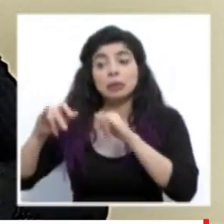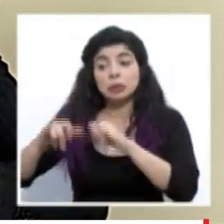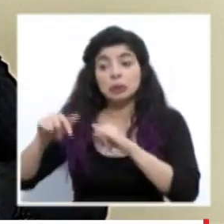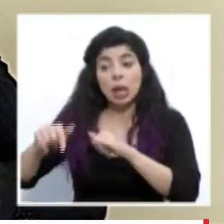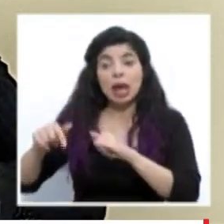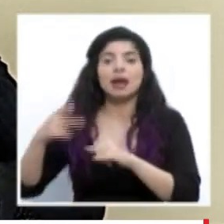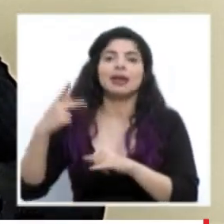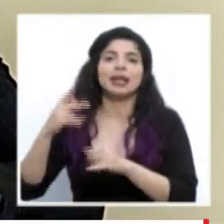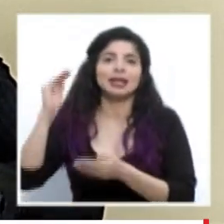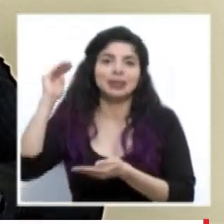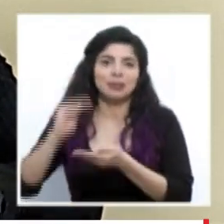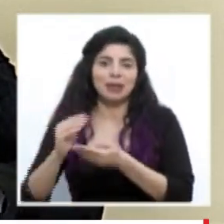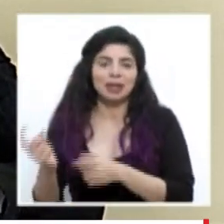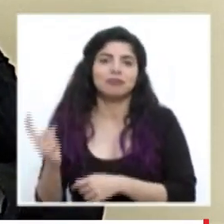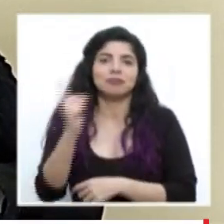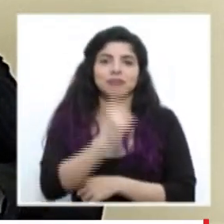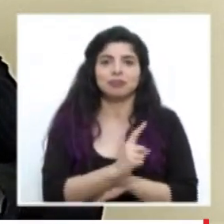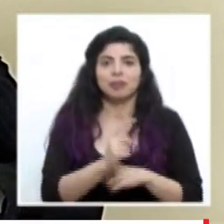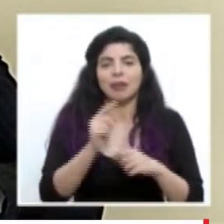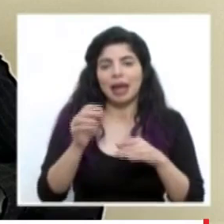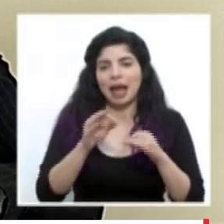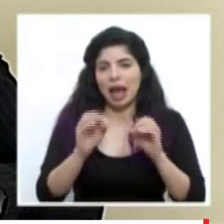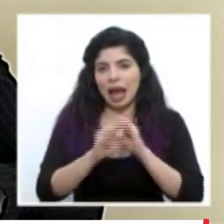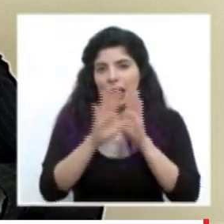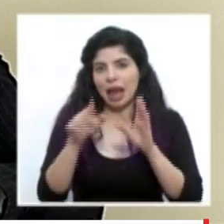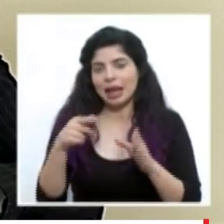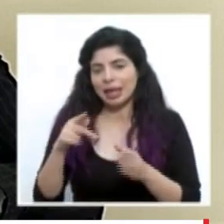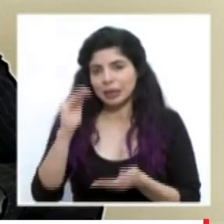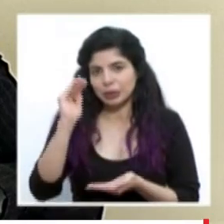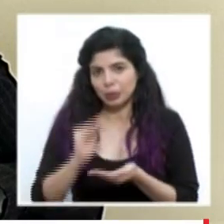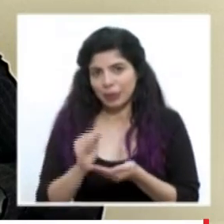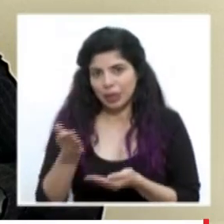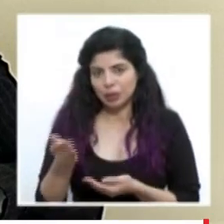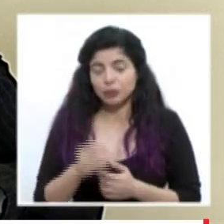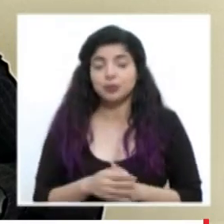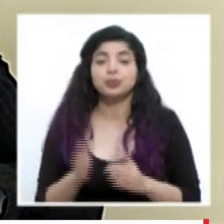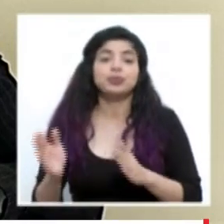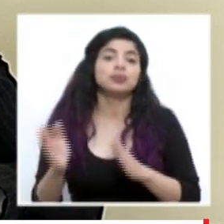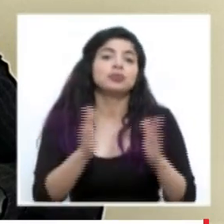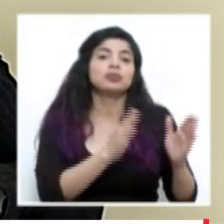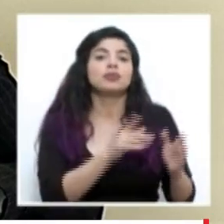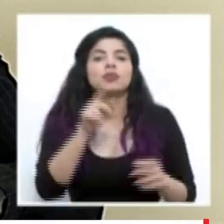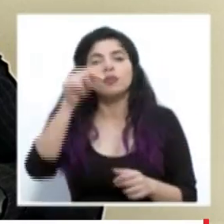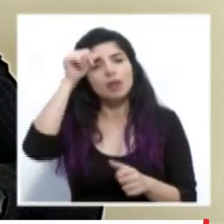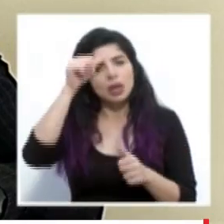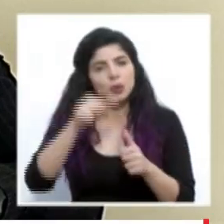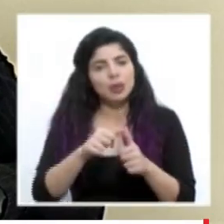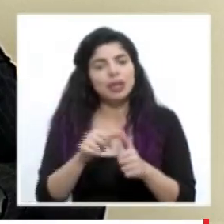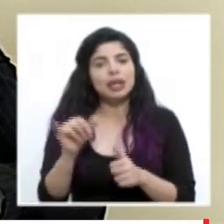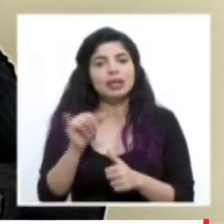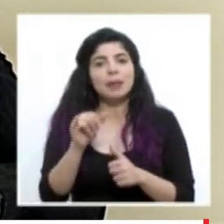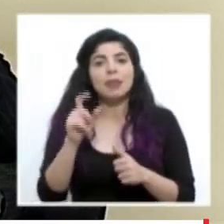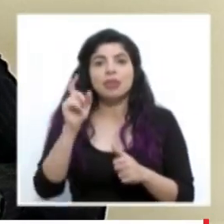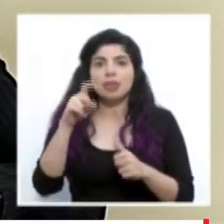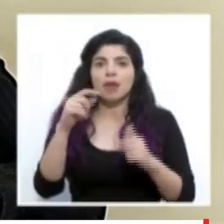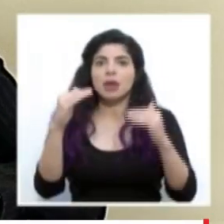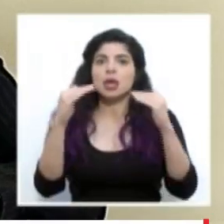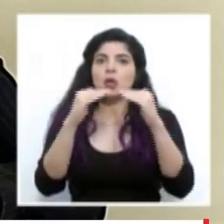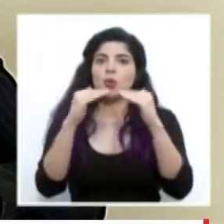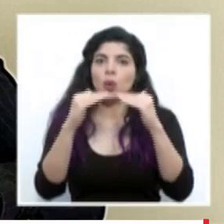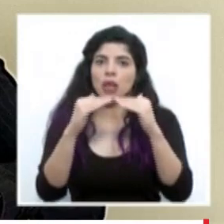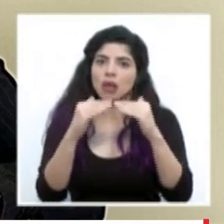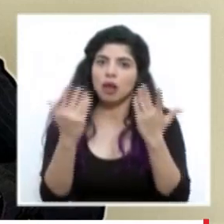mucho menor. Entonces, para también aclarar ese punto. Y con respecto, recordemos que también tiene que haber igualdad en las